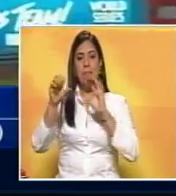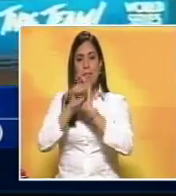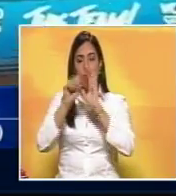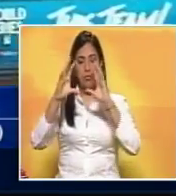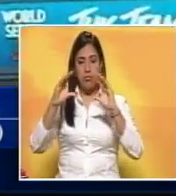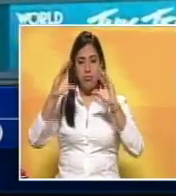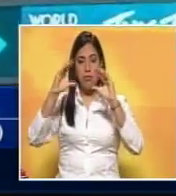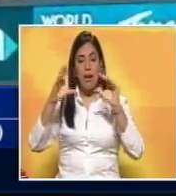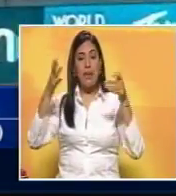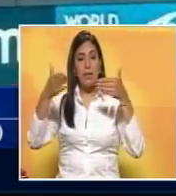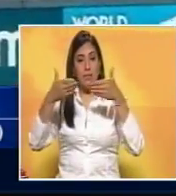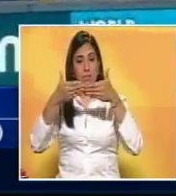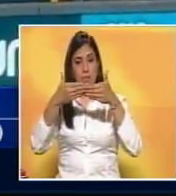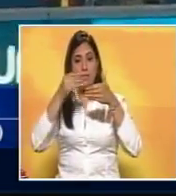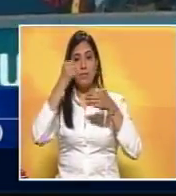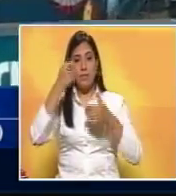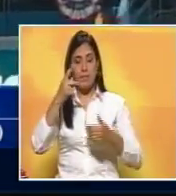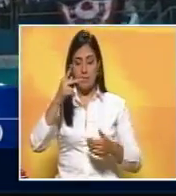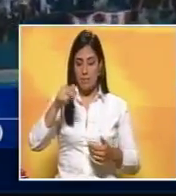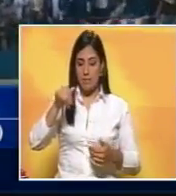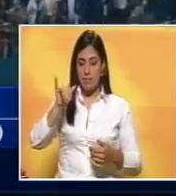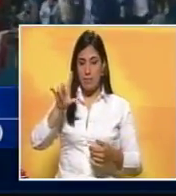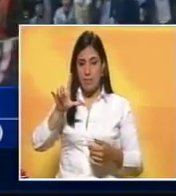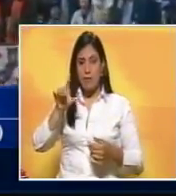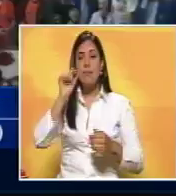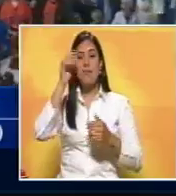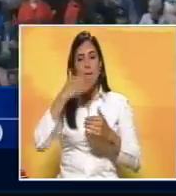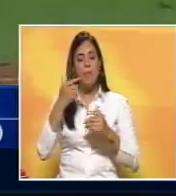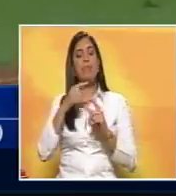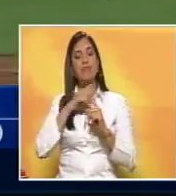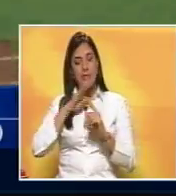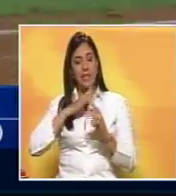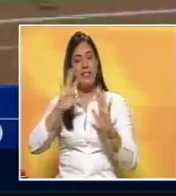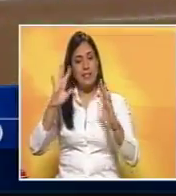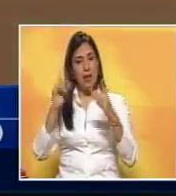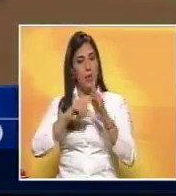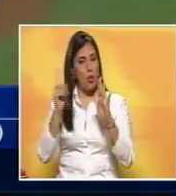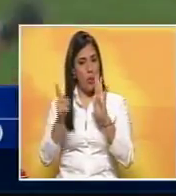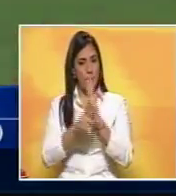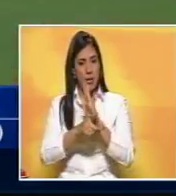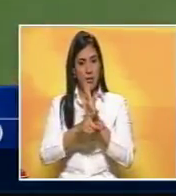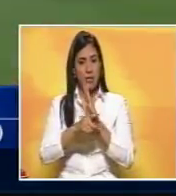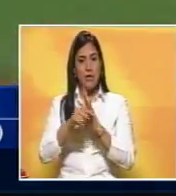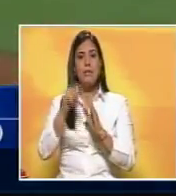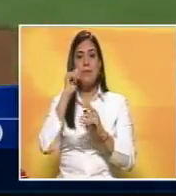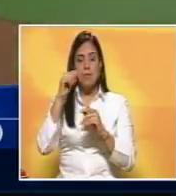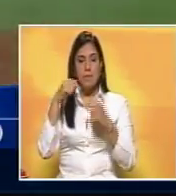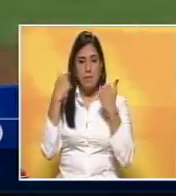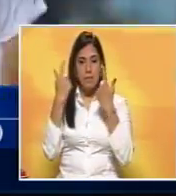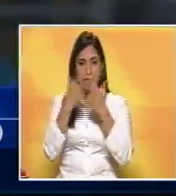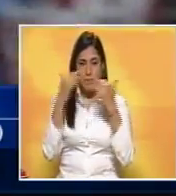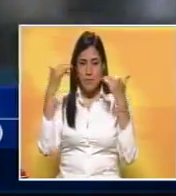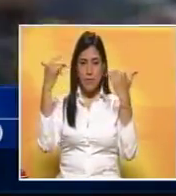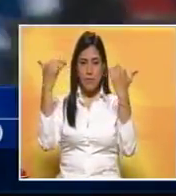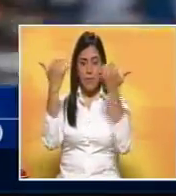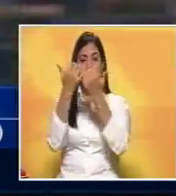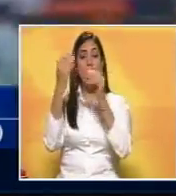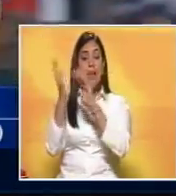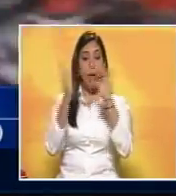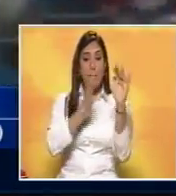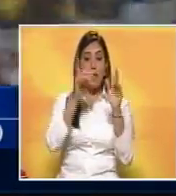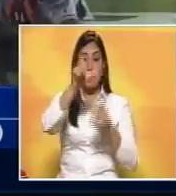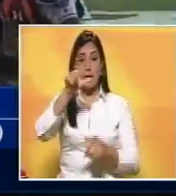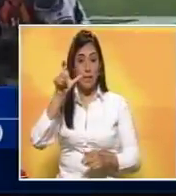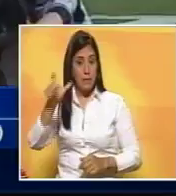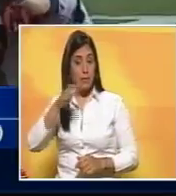colchón a su cerrador Kenley Jansen, que cumplió con la labor y se adjudicó el salvado. Los Dodgers tendrán en la lonita a Yu Darvish. Por su parte,